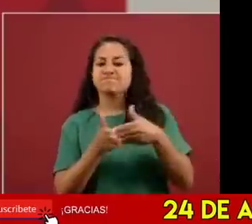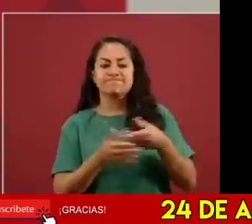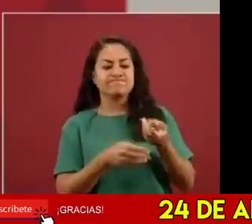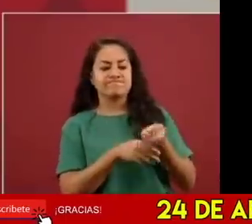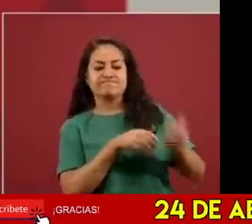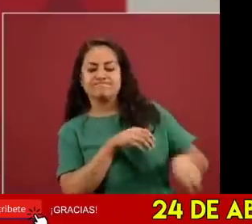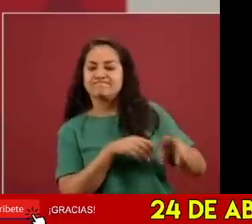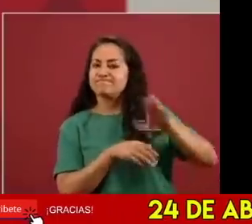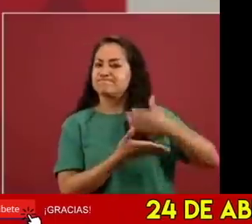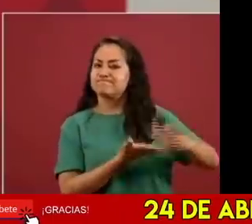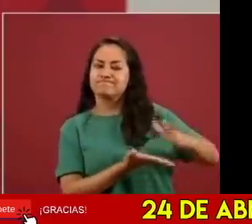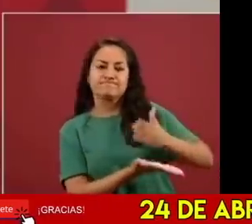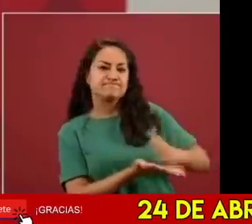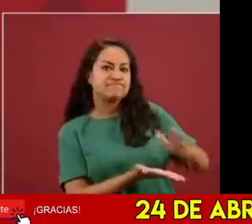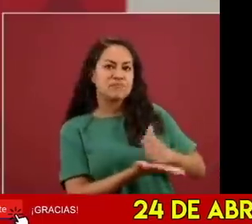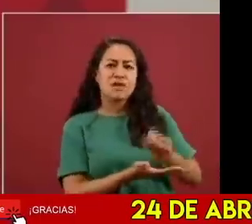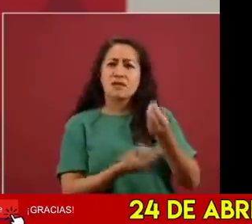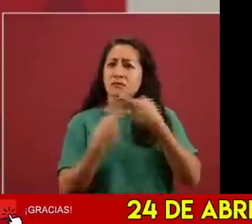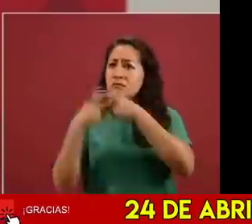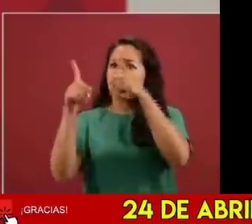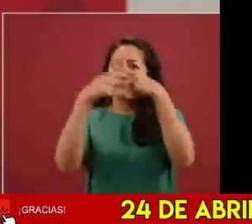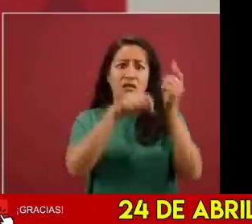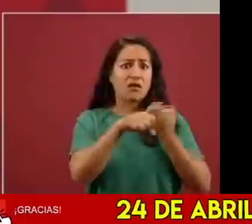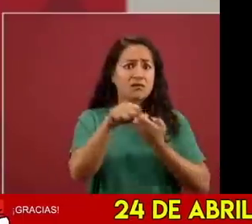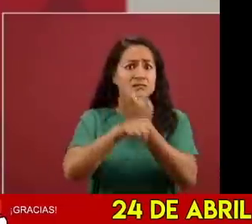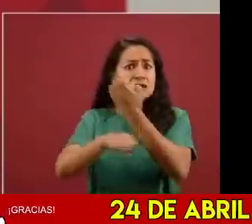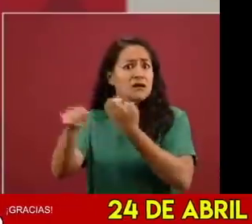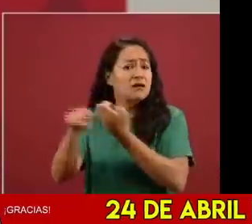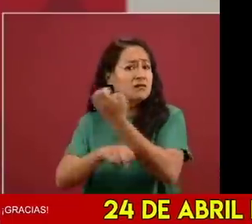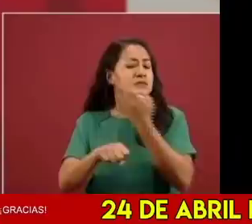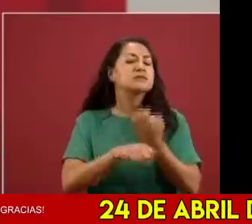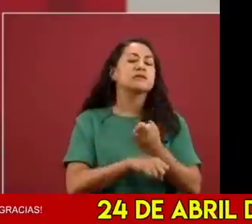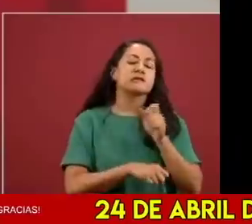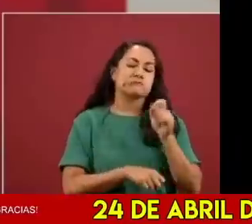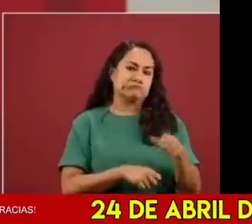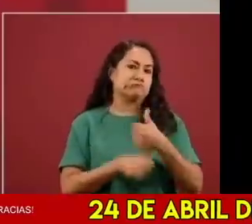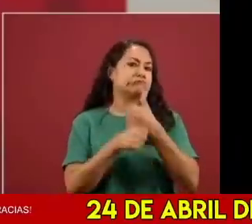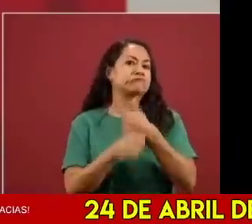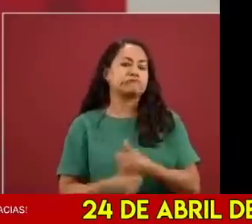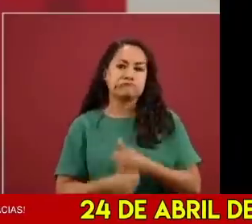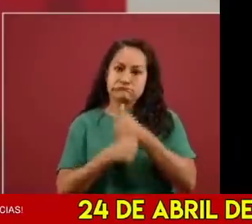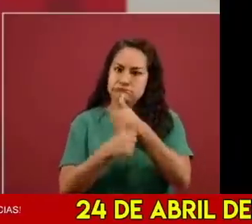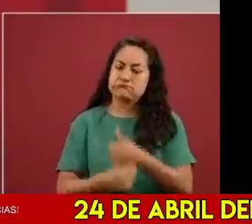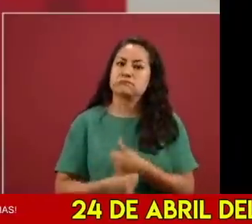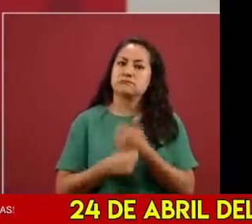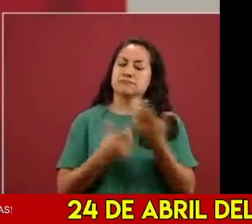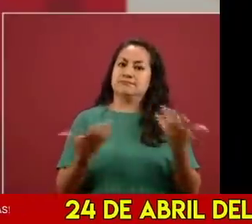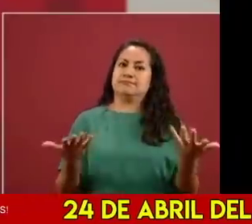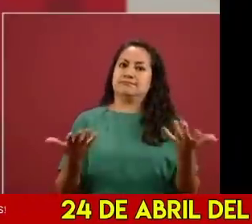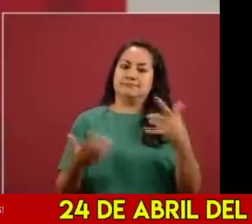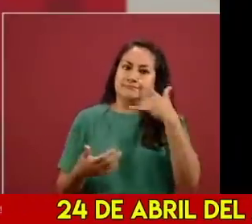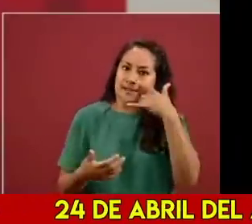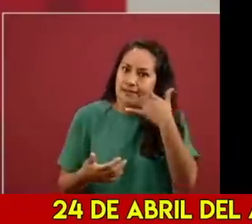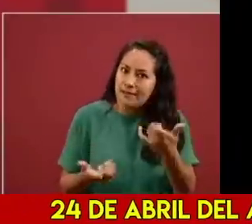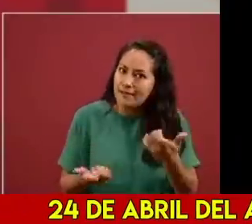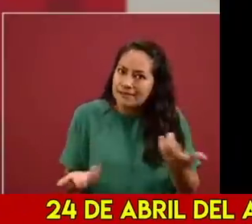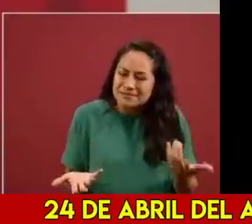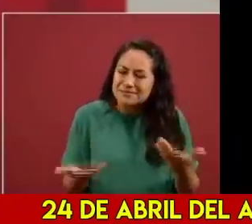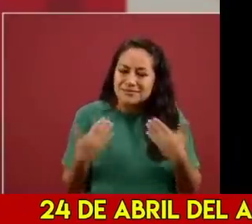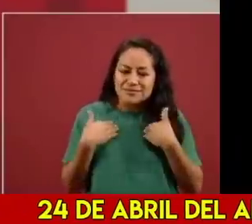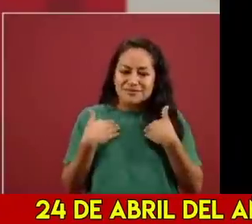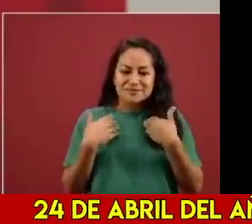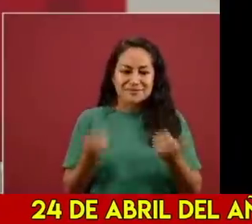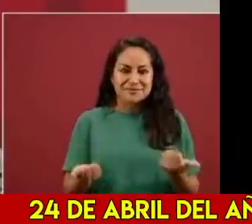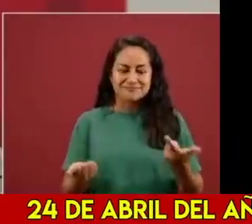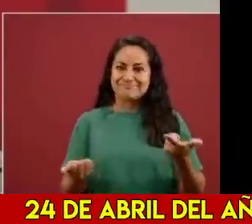distintas entidades federativas todo esto es hasta cierto punto inexplicable es sorprendente es